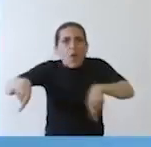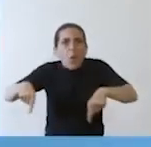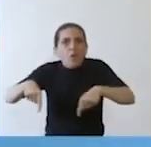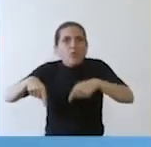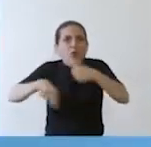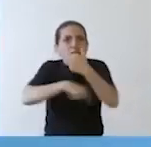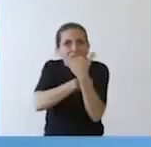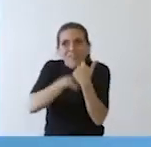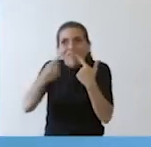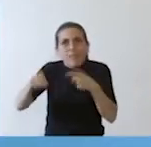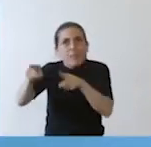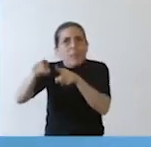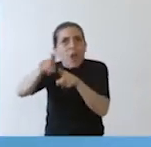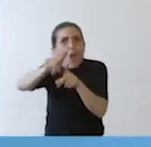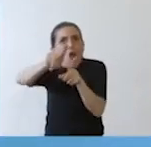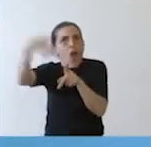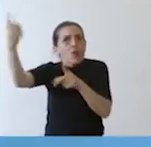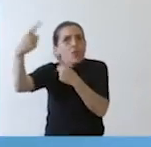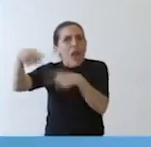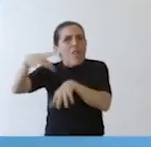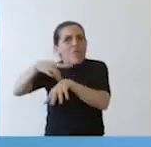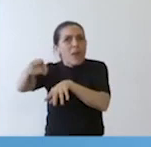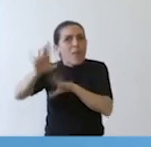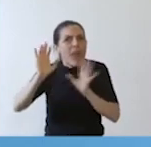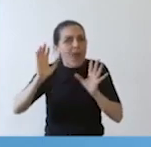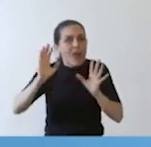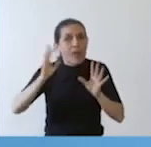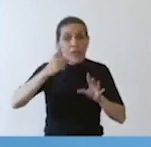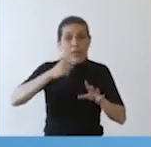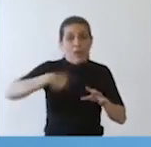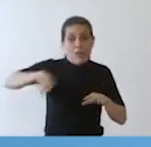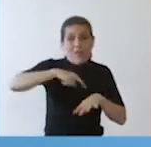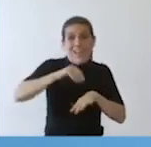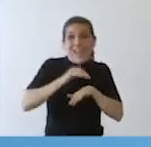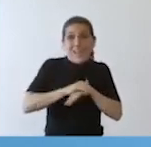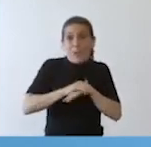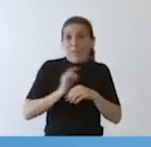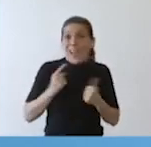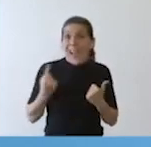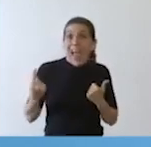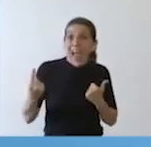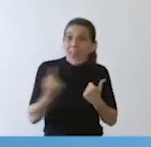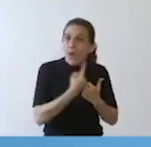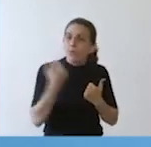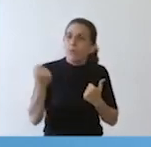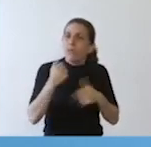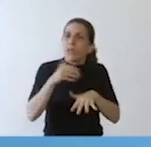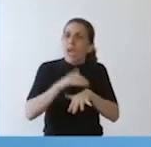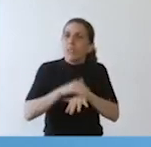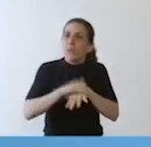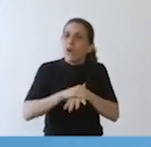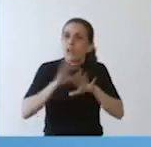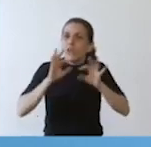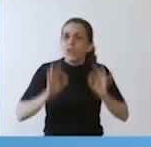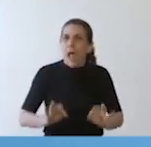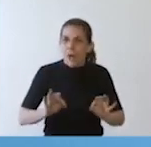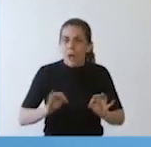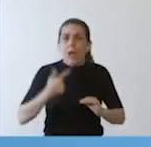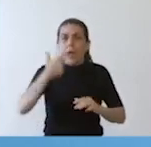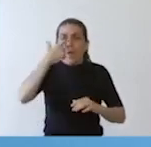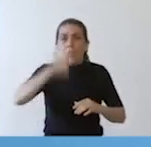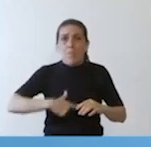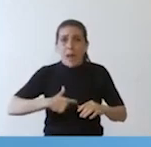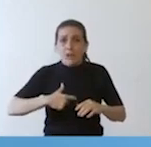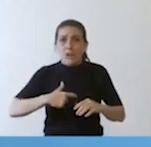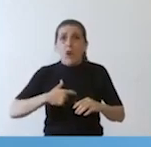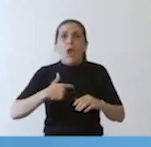causas que no están relacionadas. Entonces, la responsabilidad individual y social es muy importante. Que las personas restrinjan